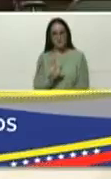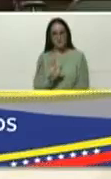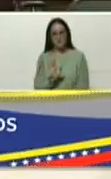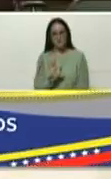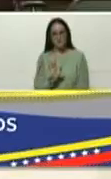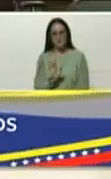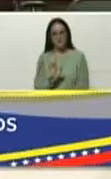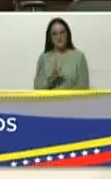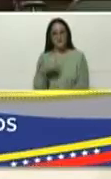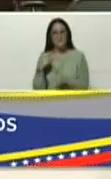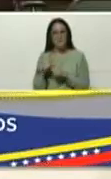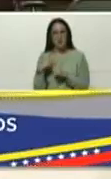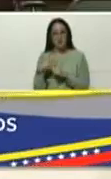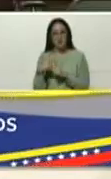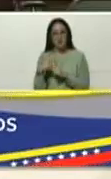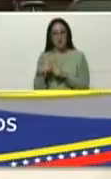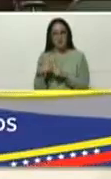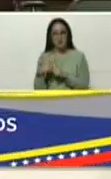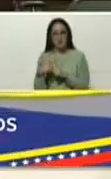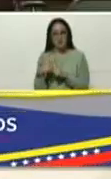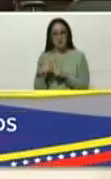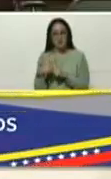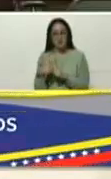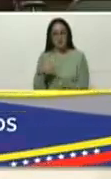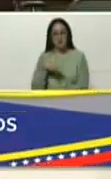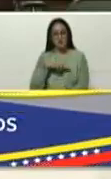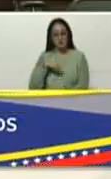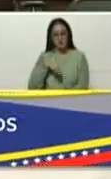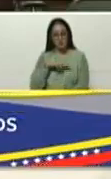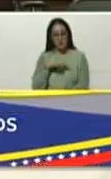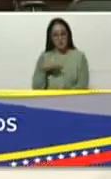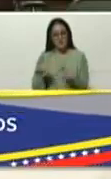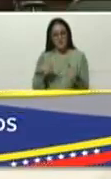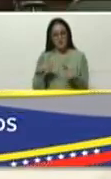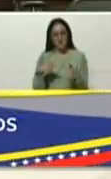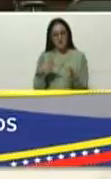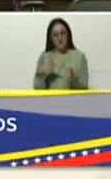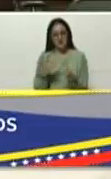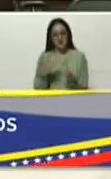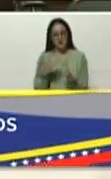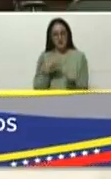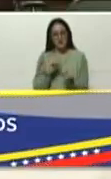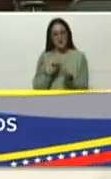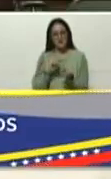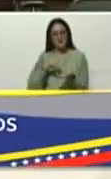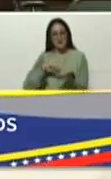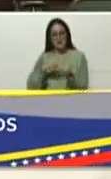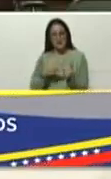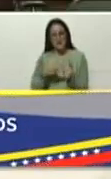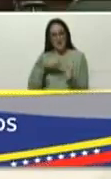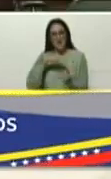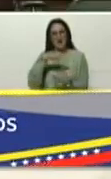general, positivos. Nuestro proceso es una revolución,